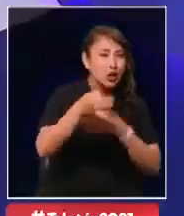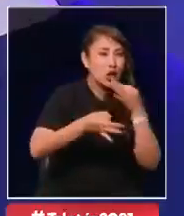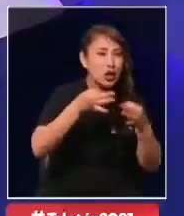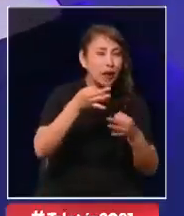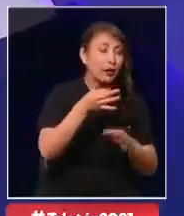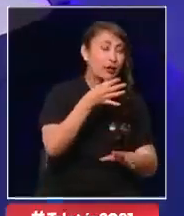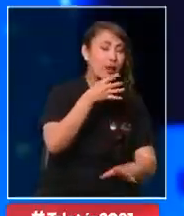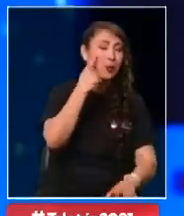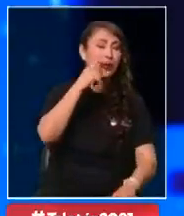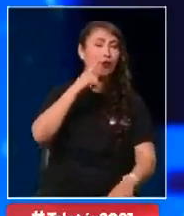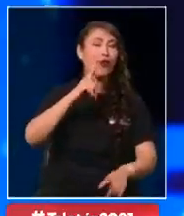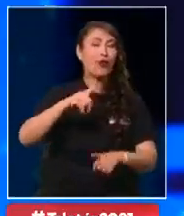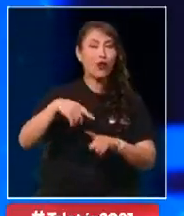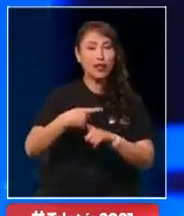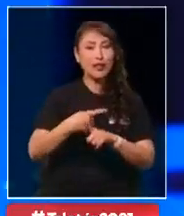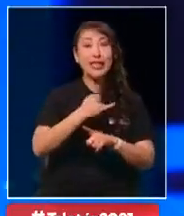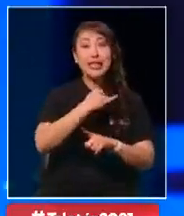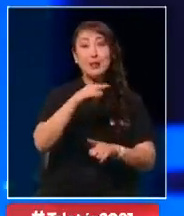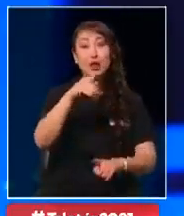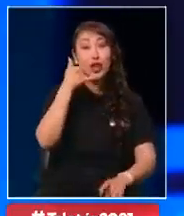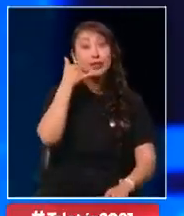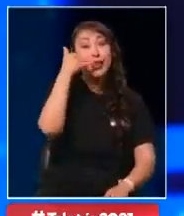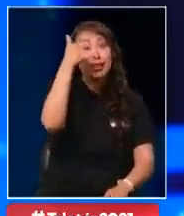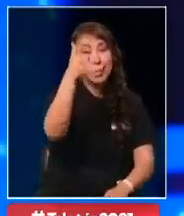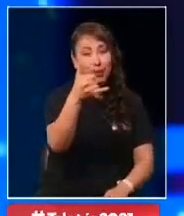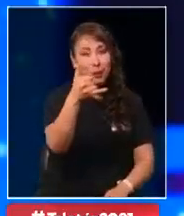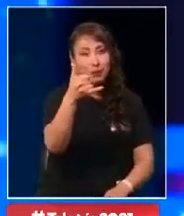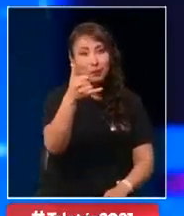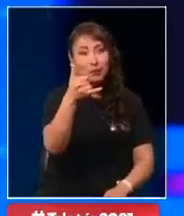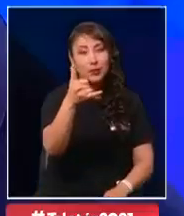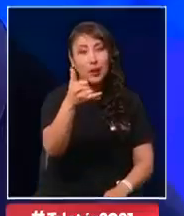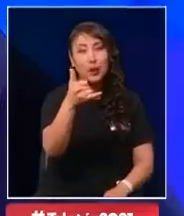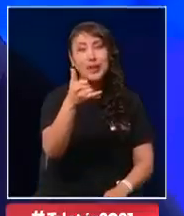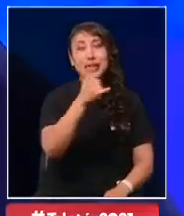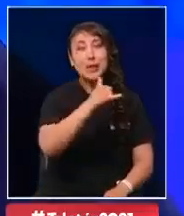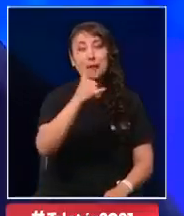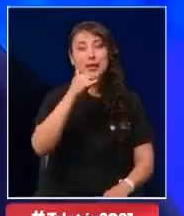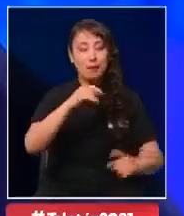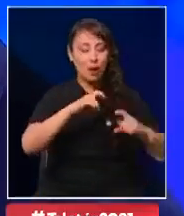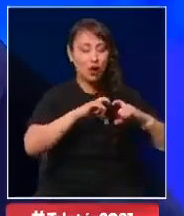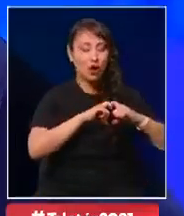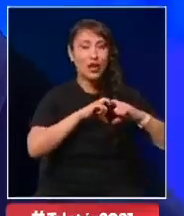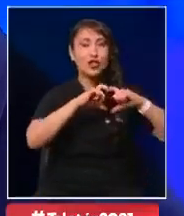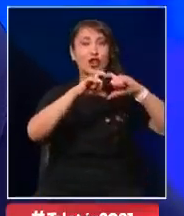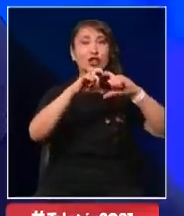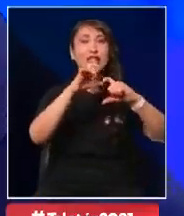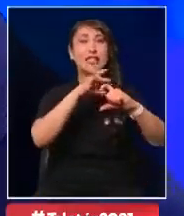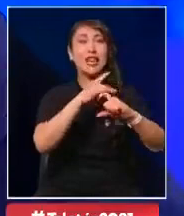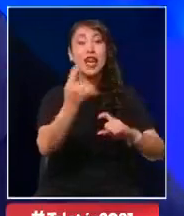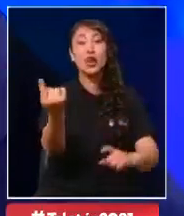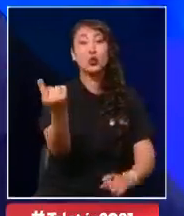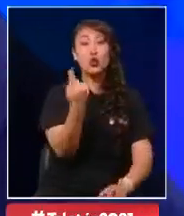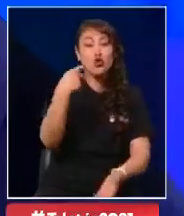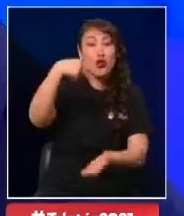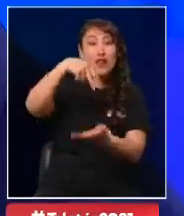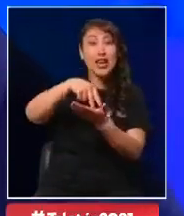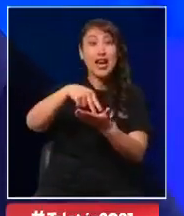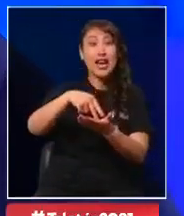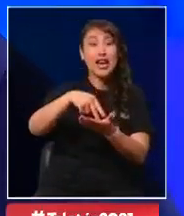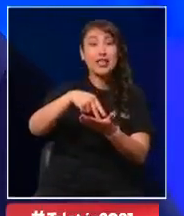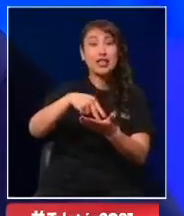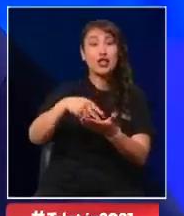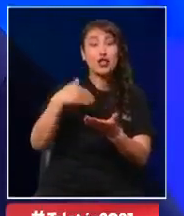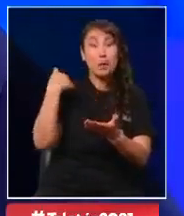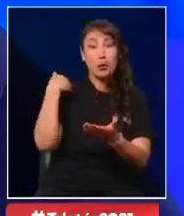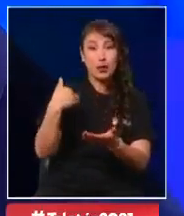más, siempre te llamo para entregarte siempre el corazón de Chile, aunque no vengas al escenario, fuera del